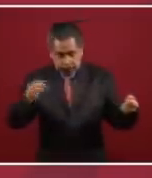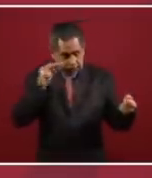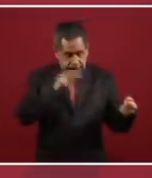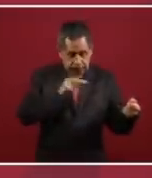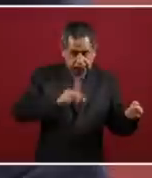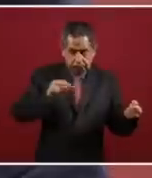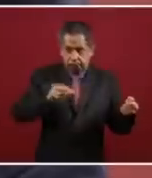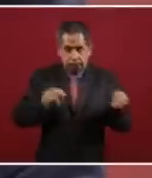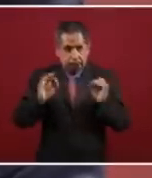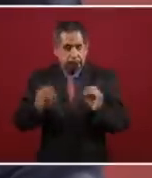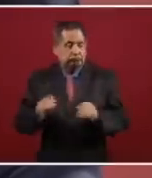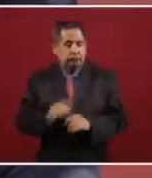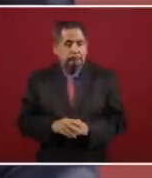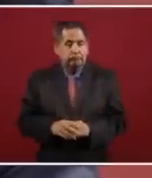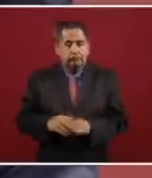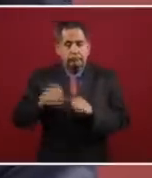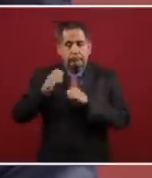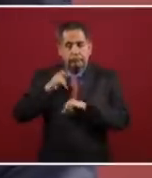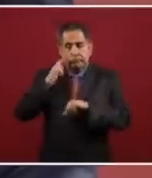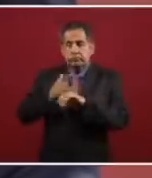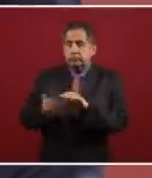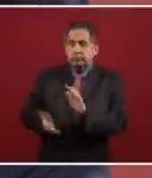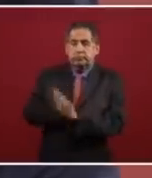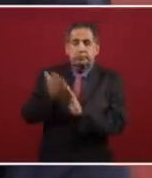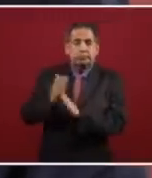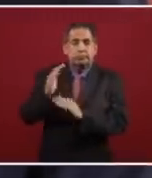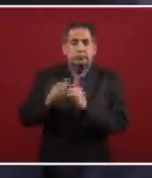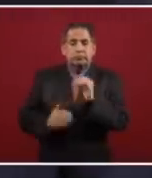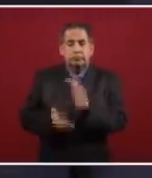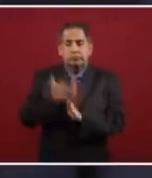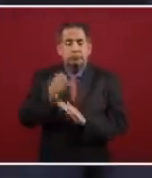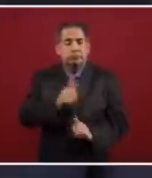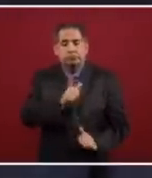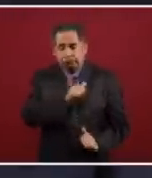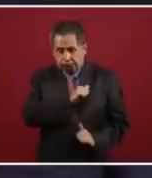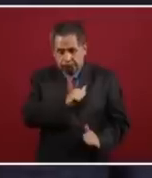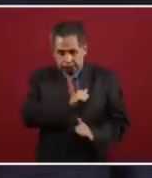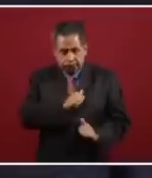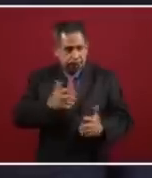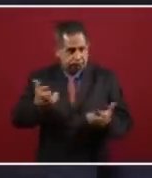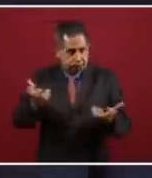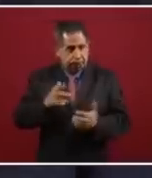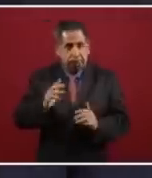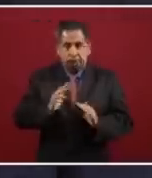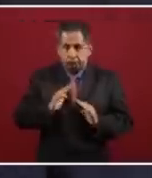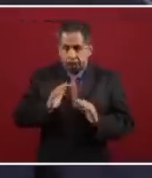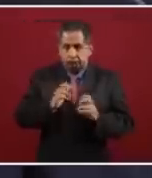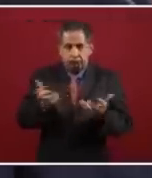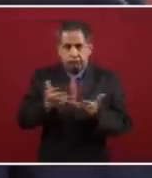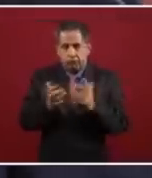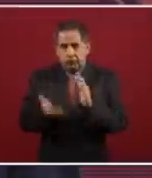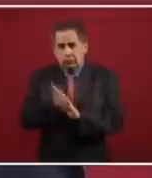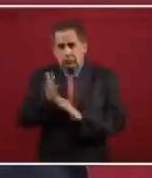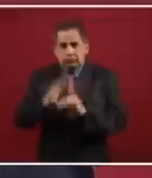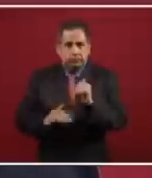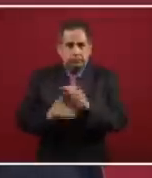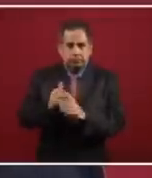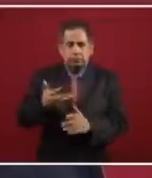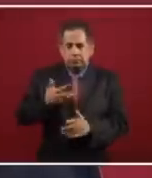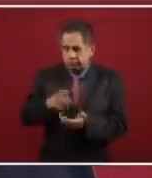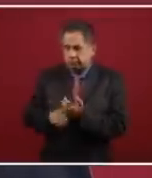va a construir el ejército y tenemos el dinero